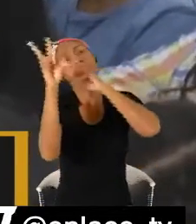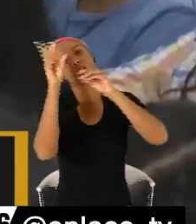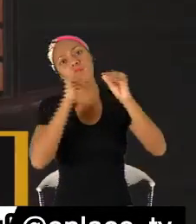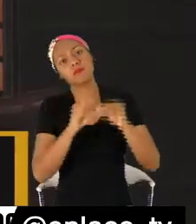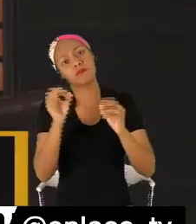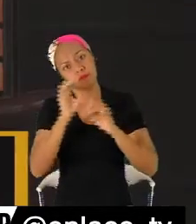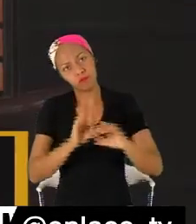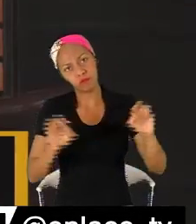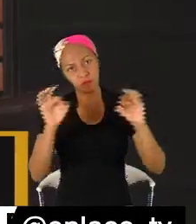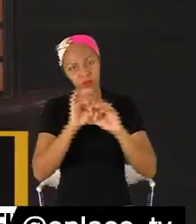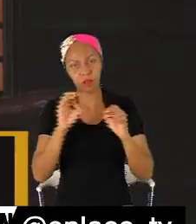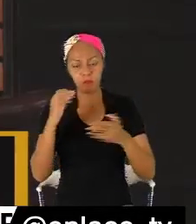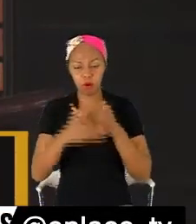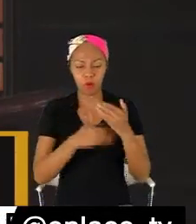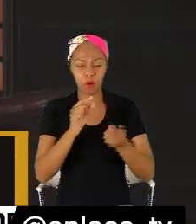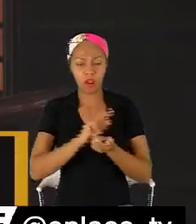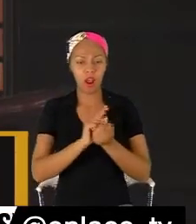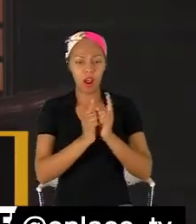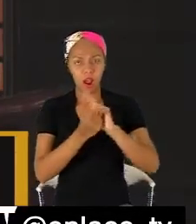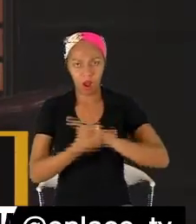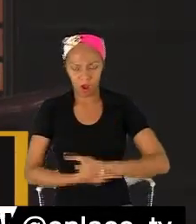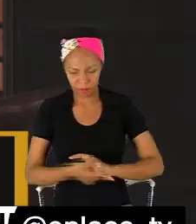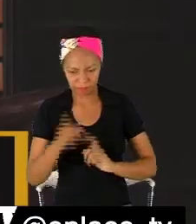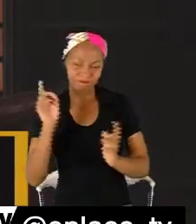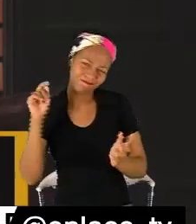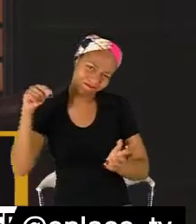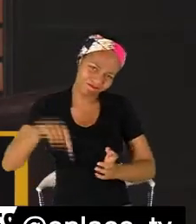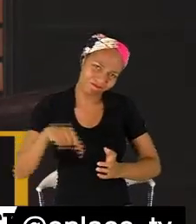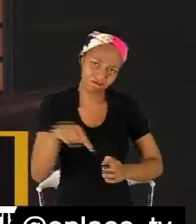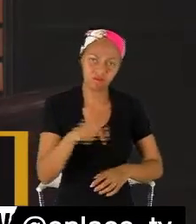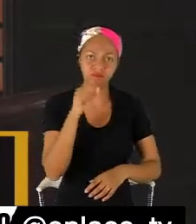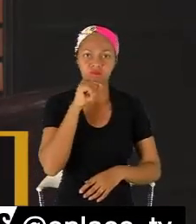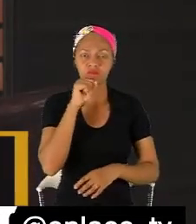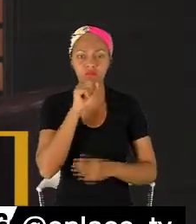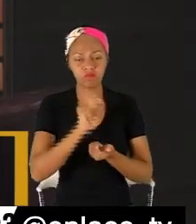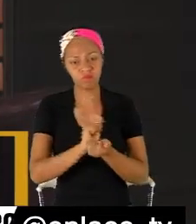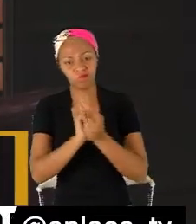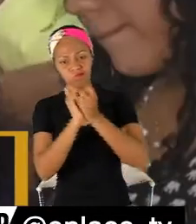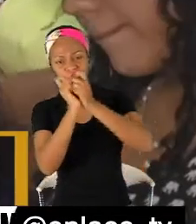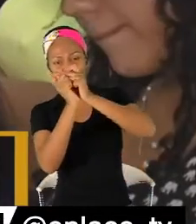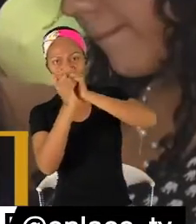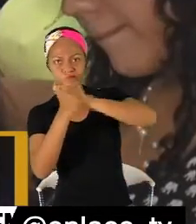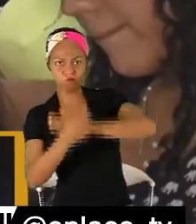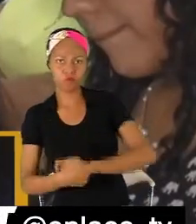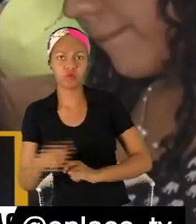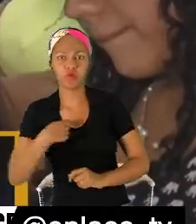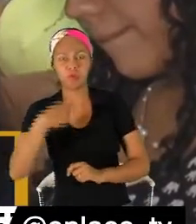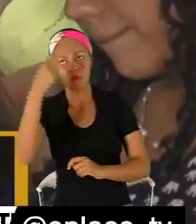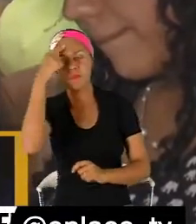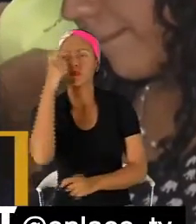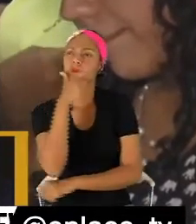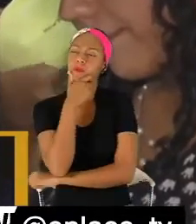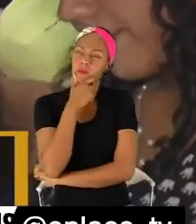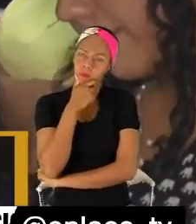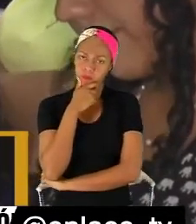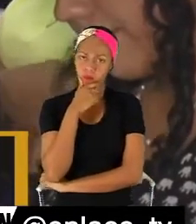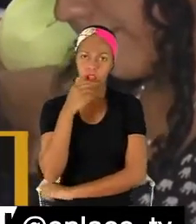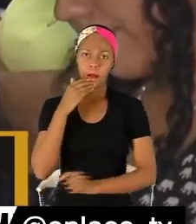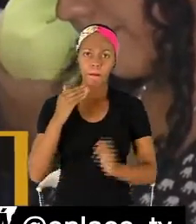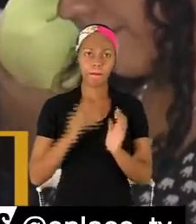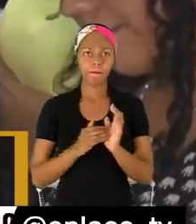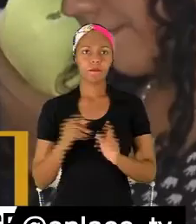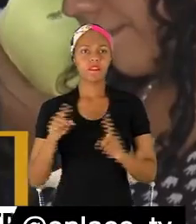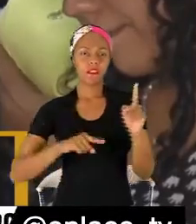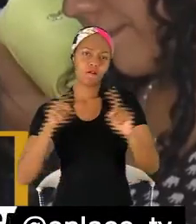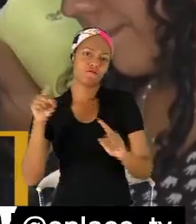espiritual para el proceso de transformación de la región. Creemos que uno de los retos es ese, ser personas integradas. Cada uno de nosotros tenemos como esos baches